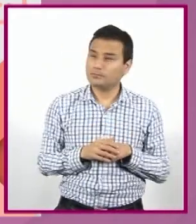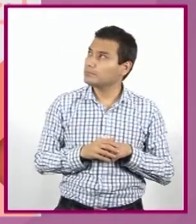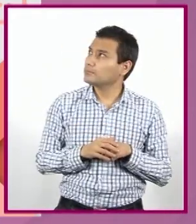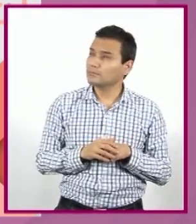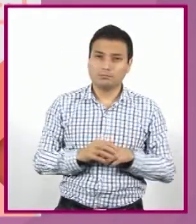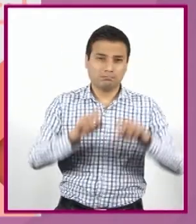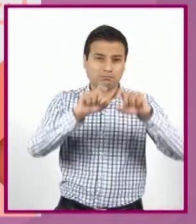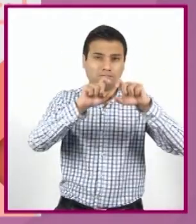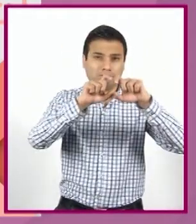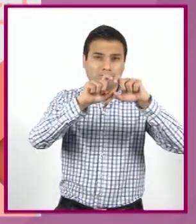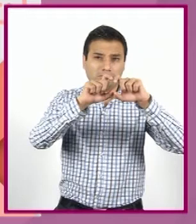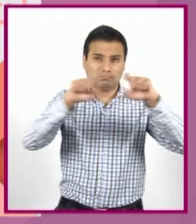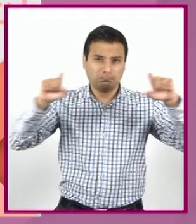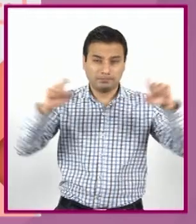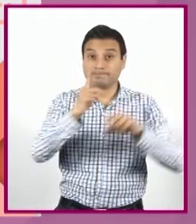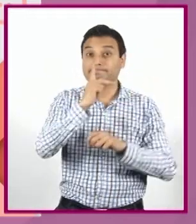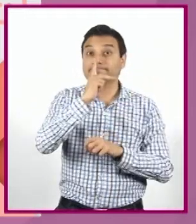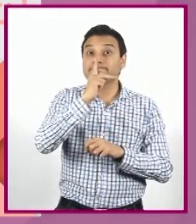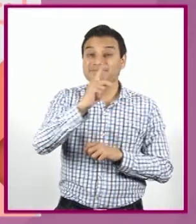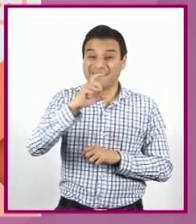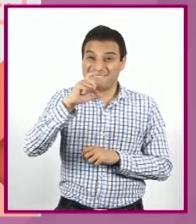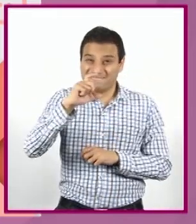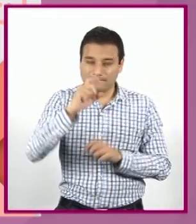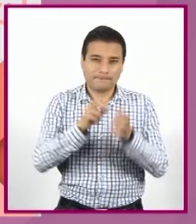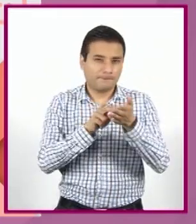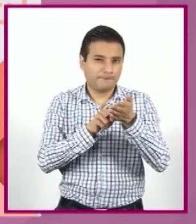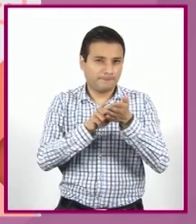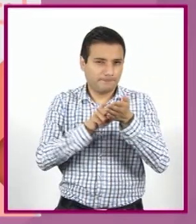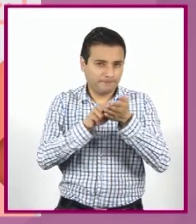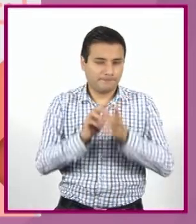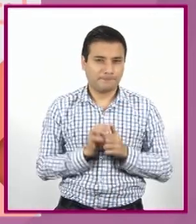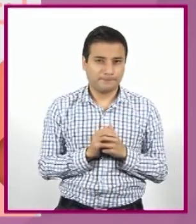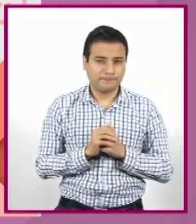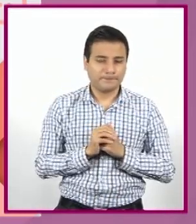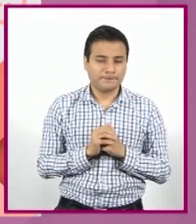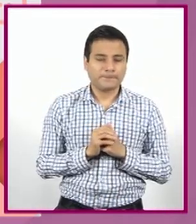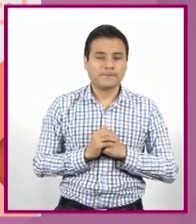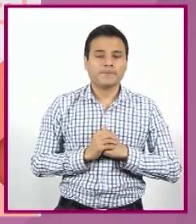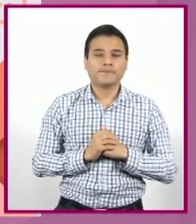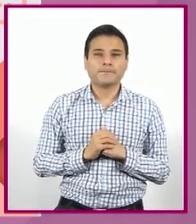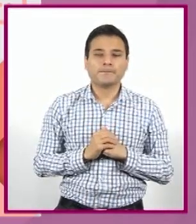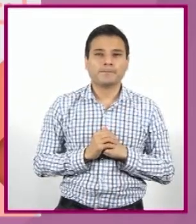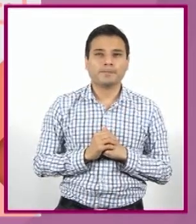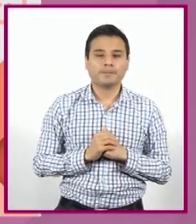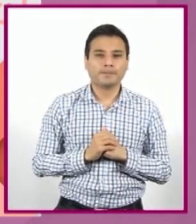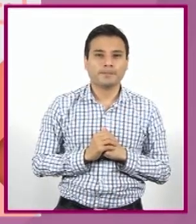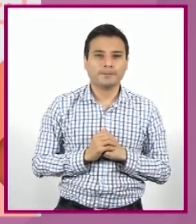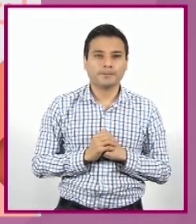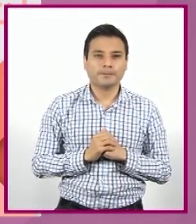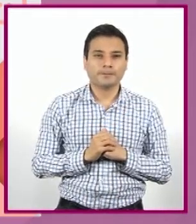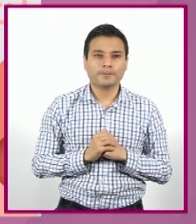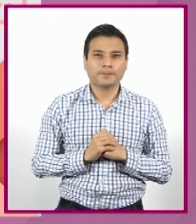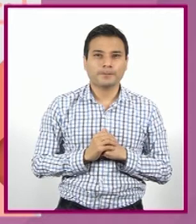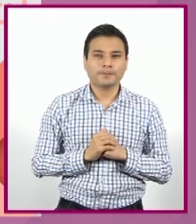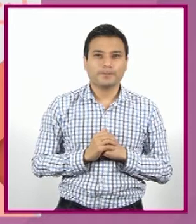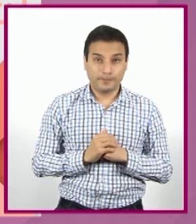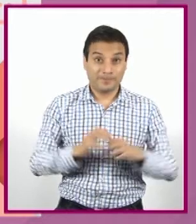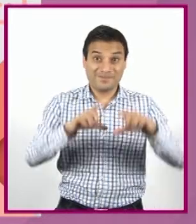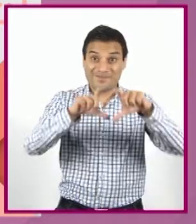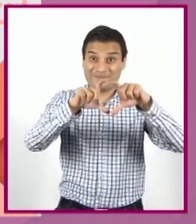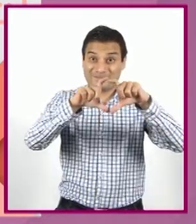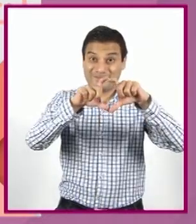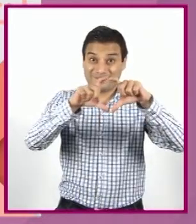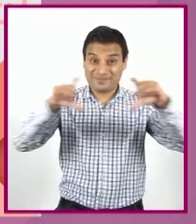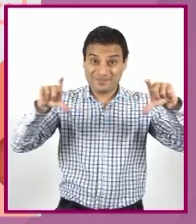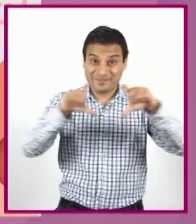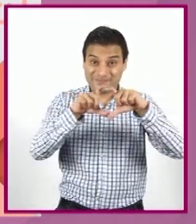letras mayúsculas y en negritas, con un tamaño de letra mayor al resto del texto. Cada párrafo del cuento inicia